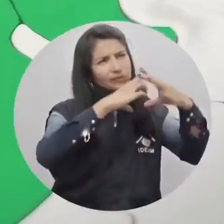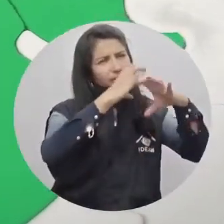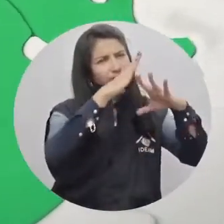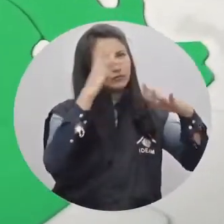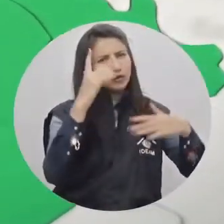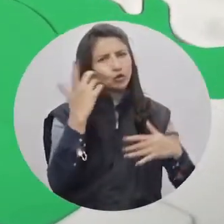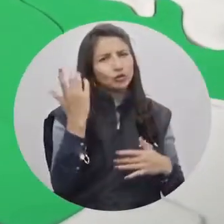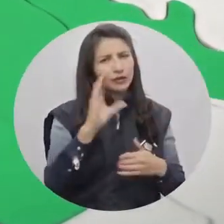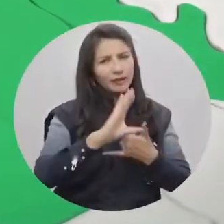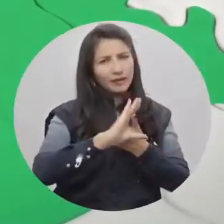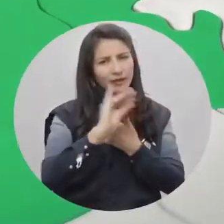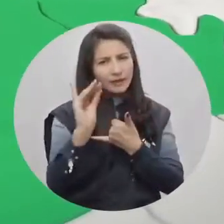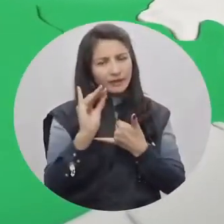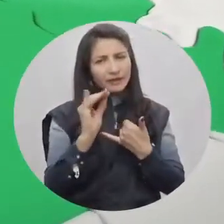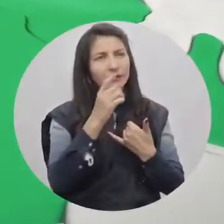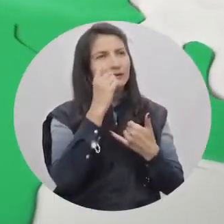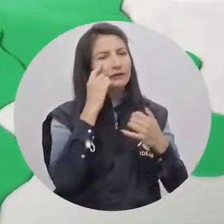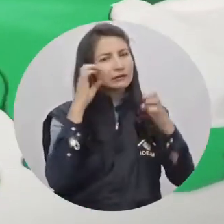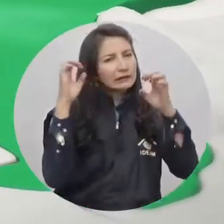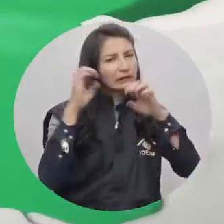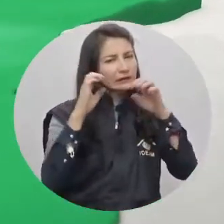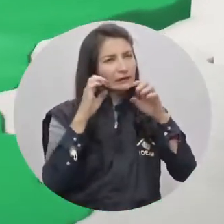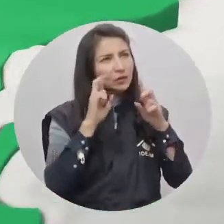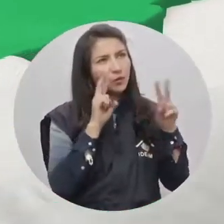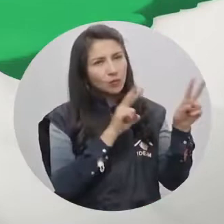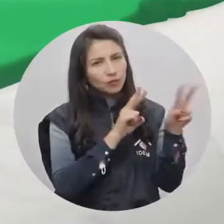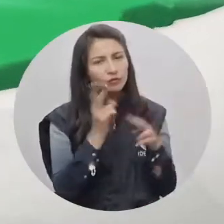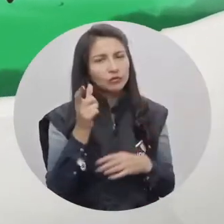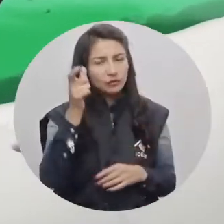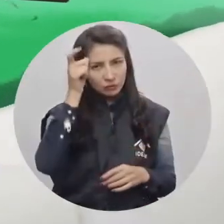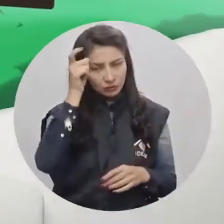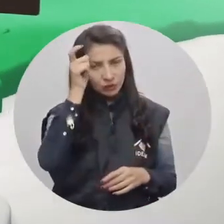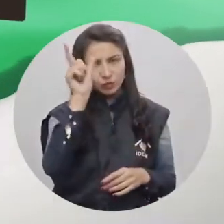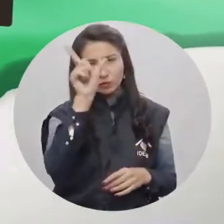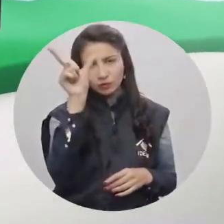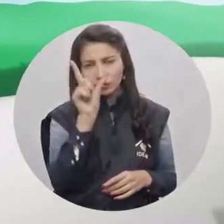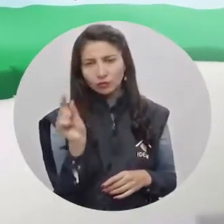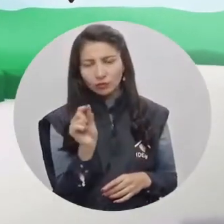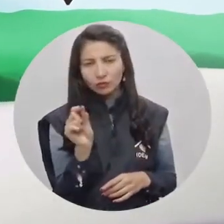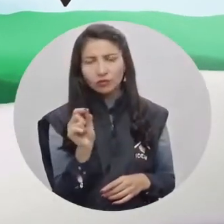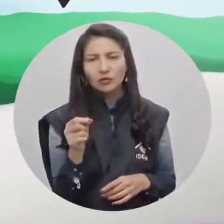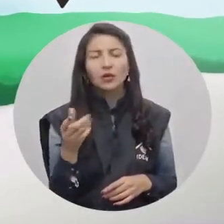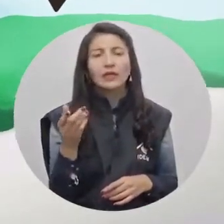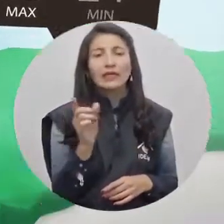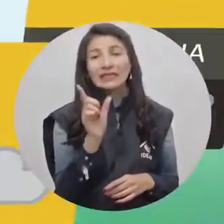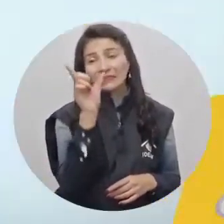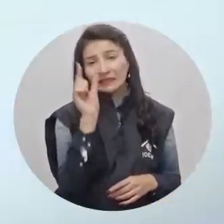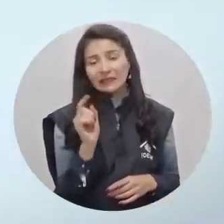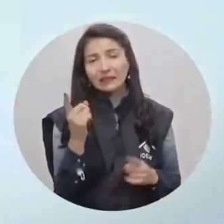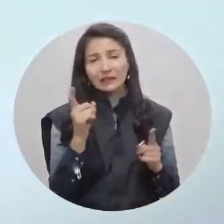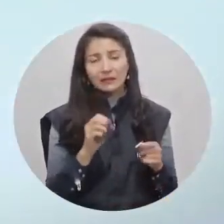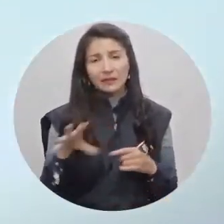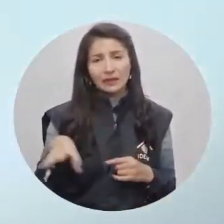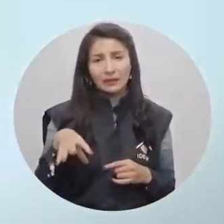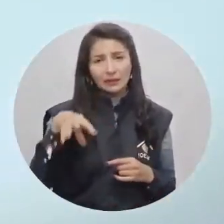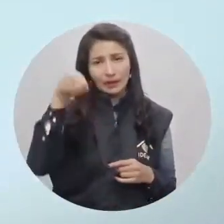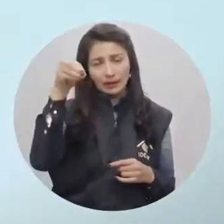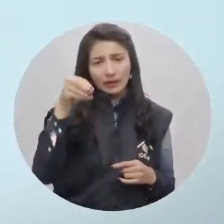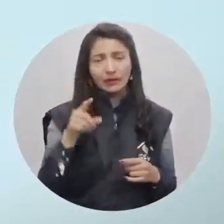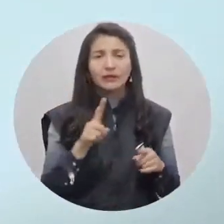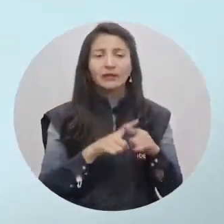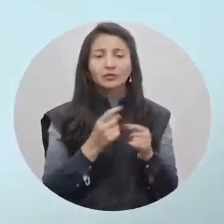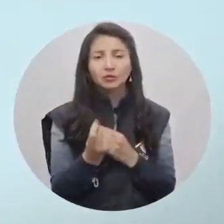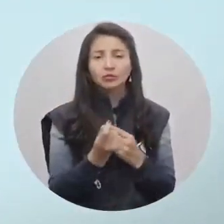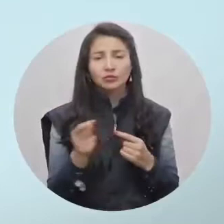Se avecinan lloviznas en zonas de Córdoba, Sucre, norte de Cesar, Magdalena y en las inmediaciones de la Sierra Nevada de Santa